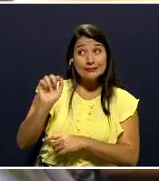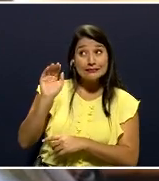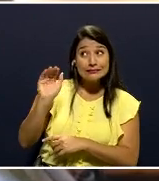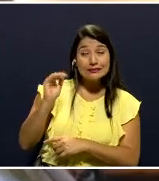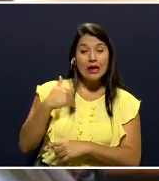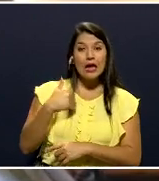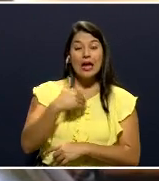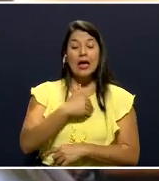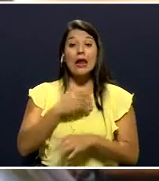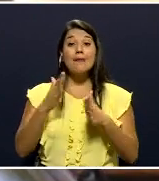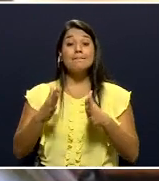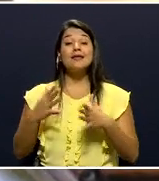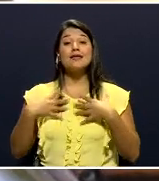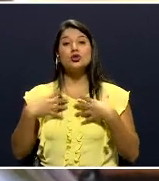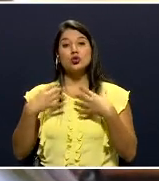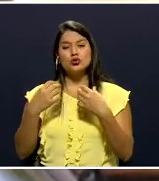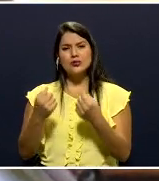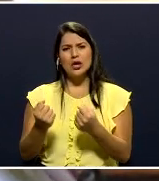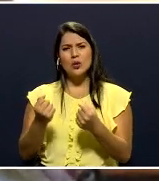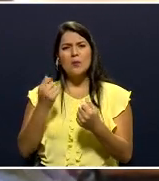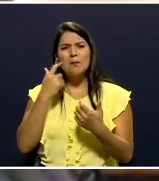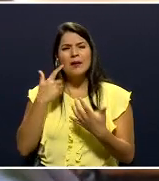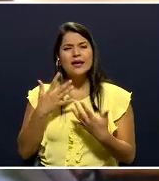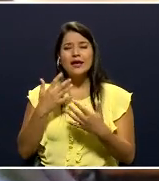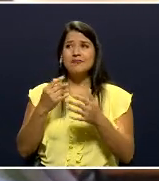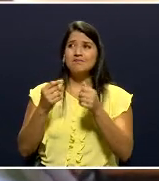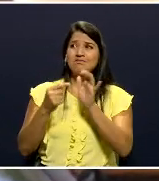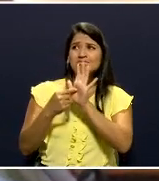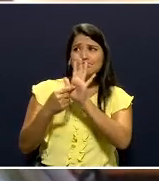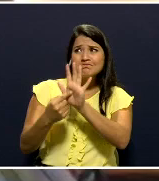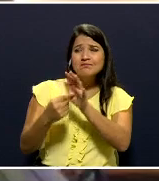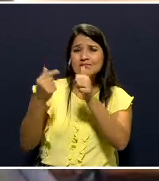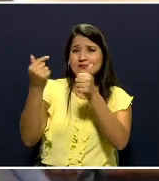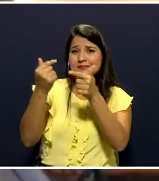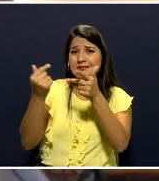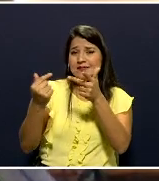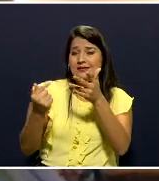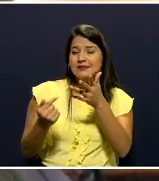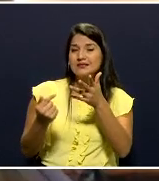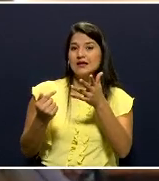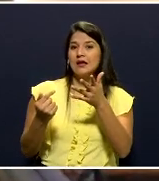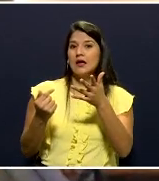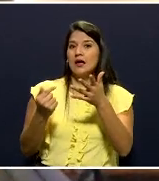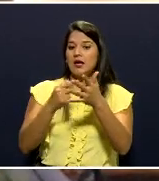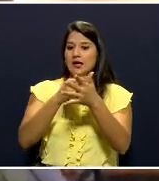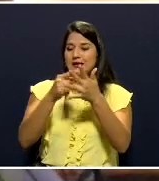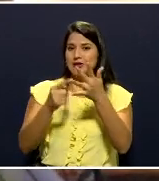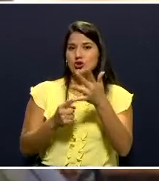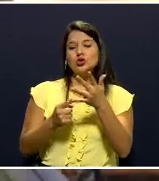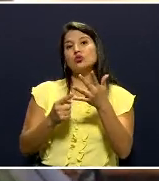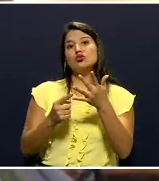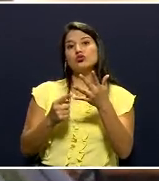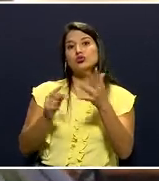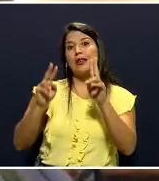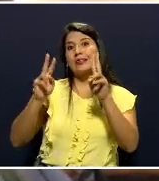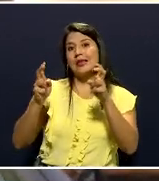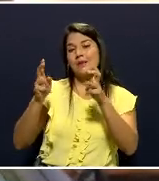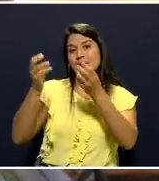ministro de Salud enfatizando algunos aspectos que nos han sido incluso informados por